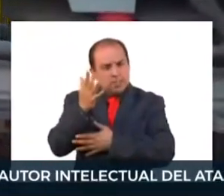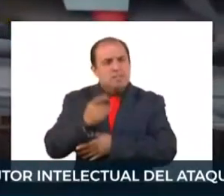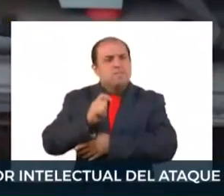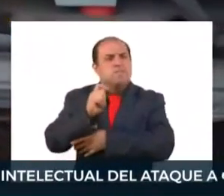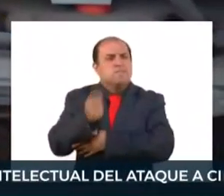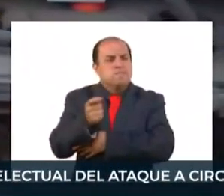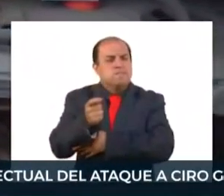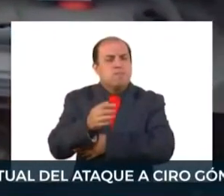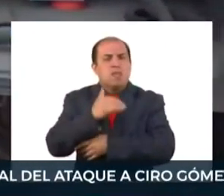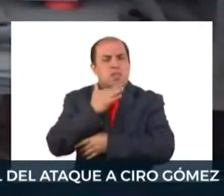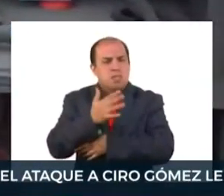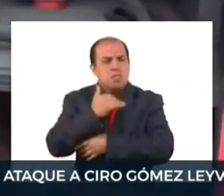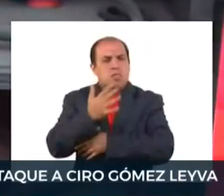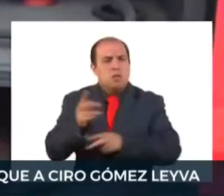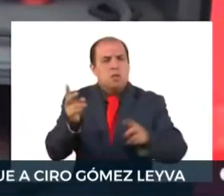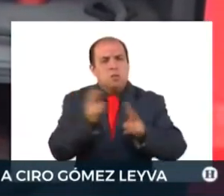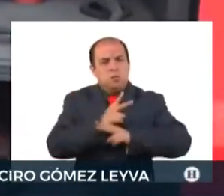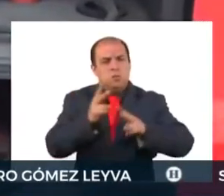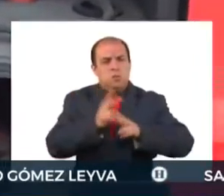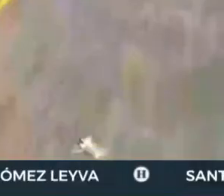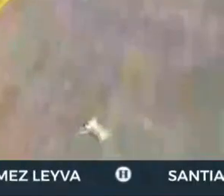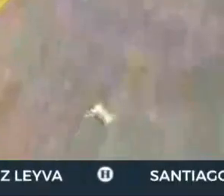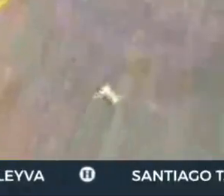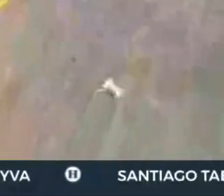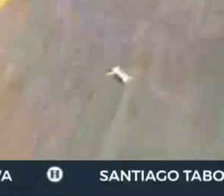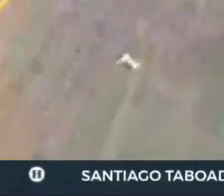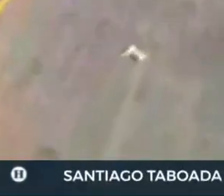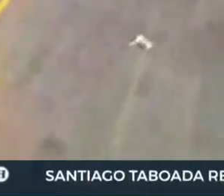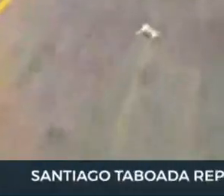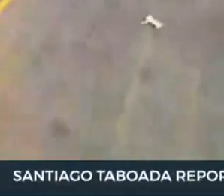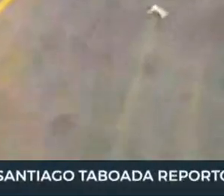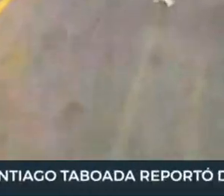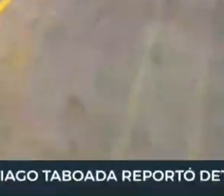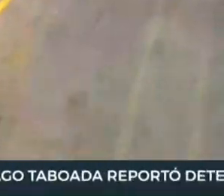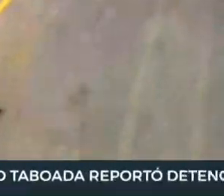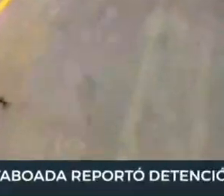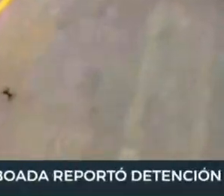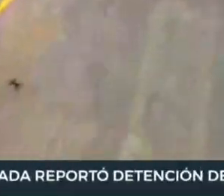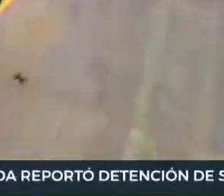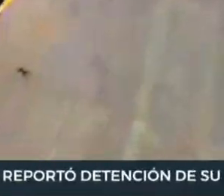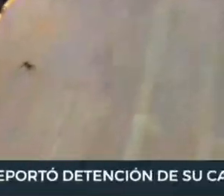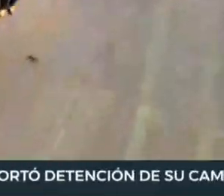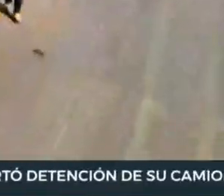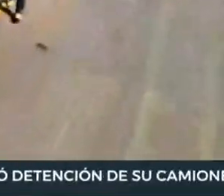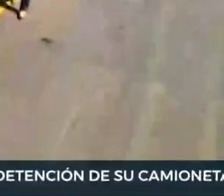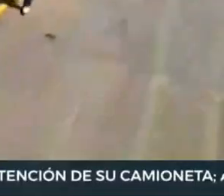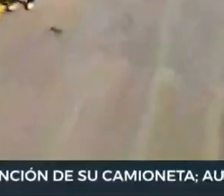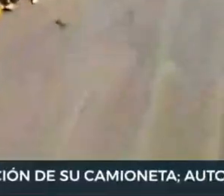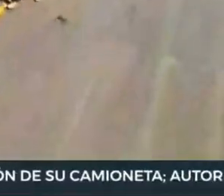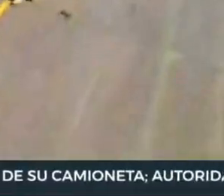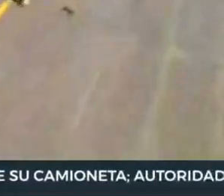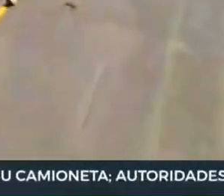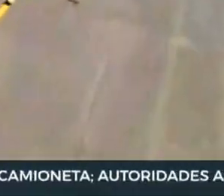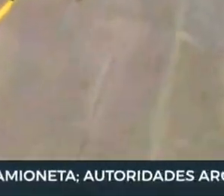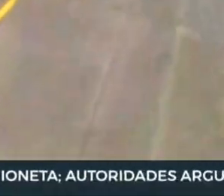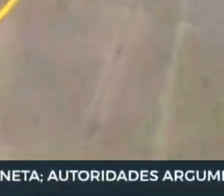en términos de emisiones contaminantes y gases de efecto invernadero. La evolución al transporte eléctrico es solo una parte de la estrategia para reducir las